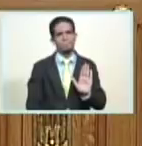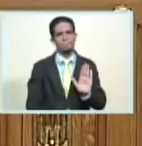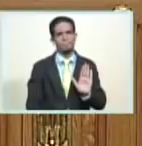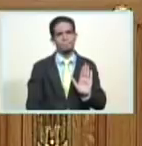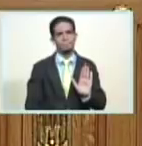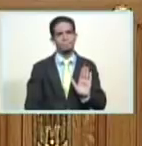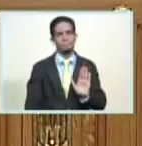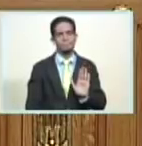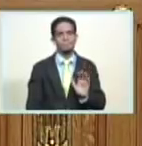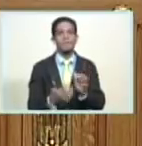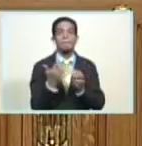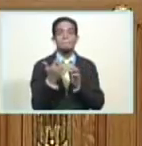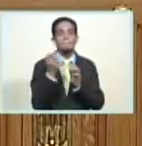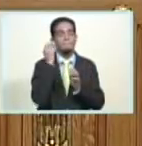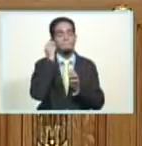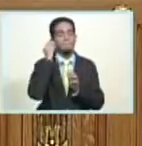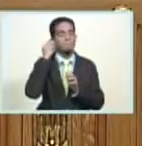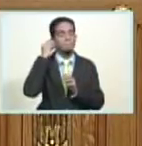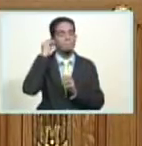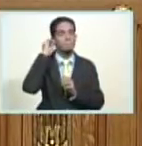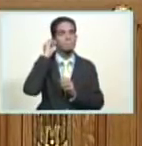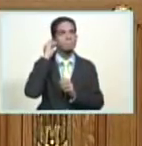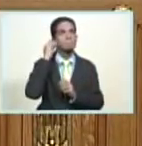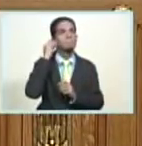problema no es Maduro.